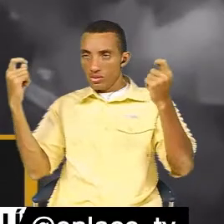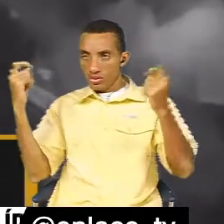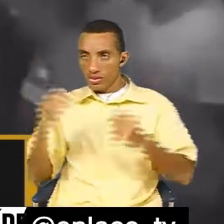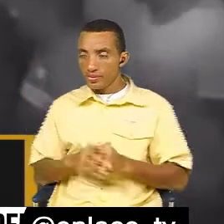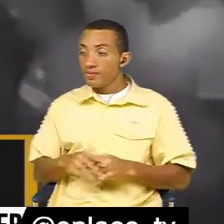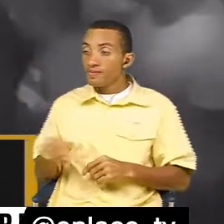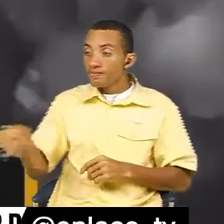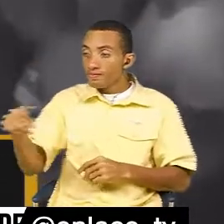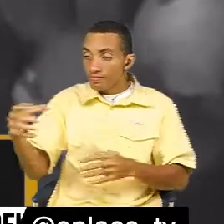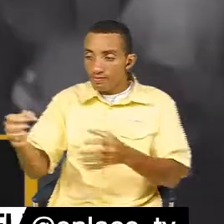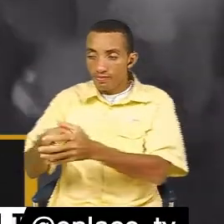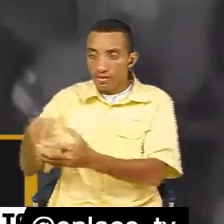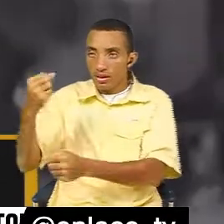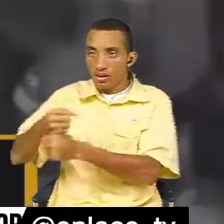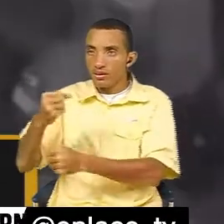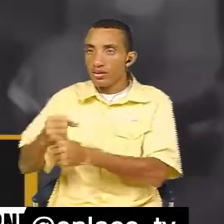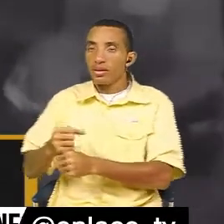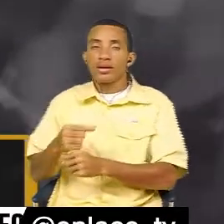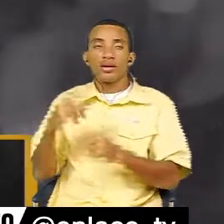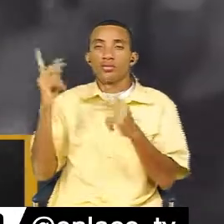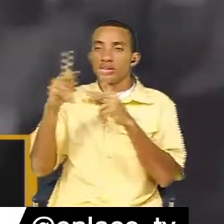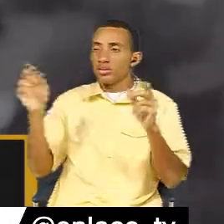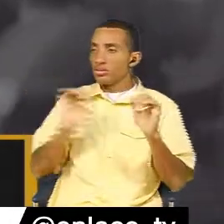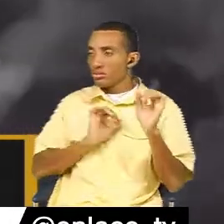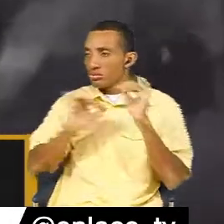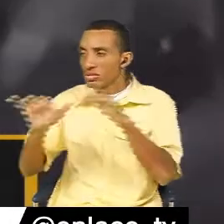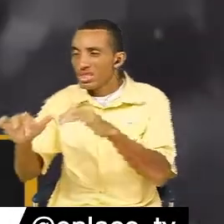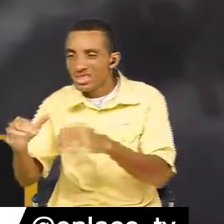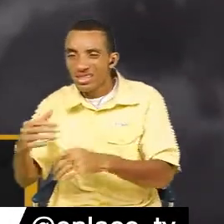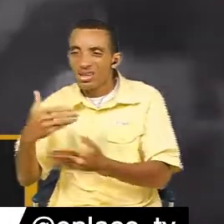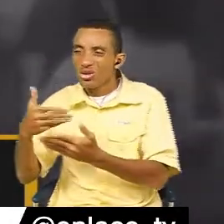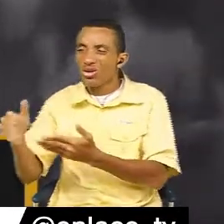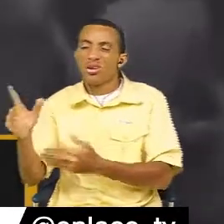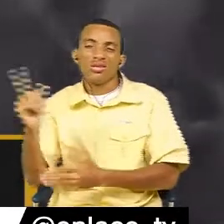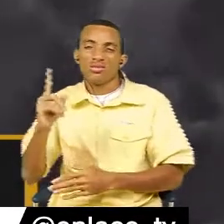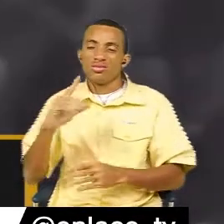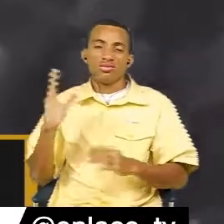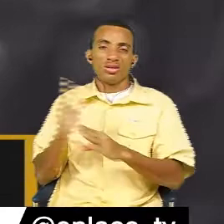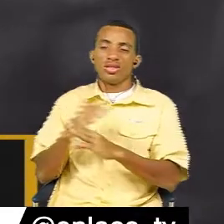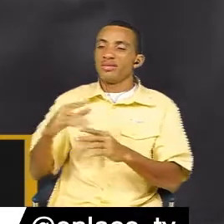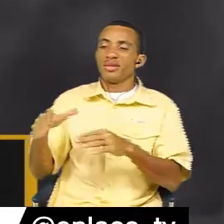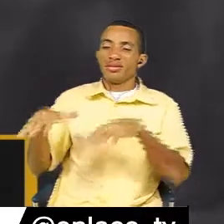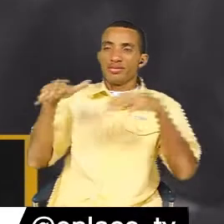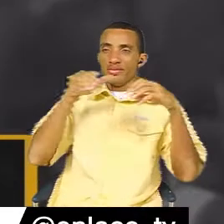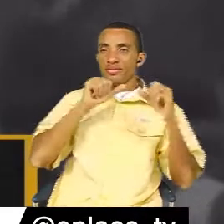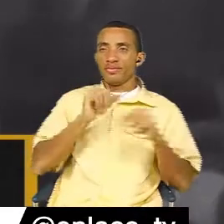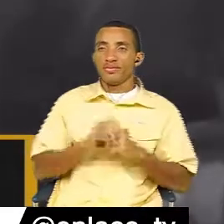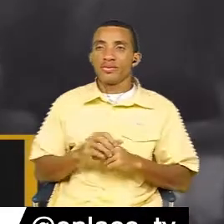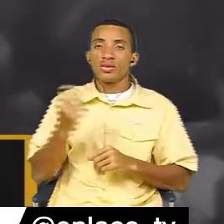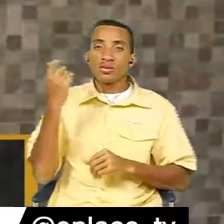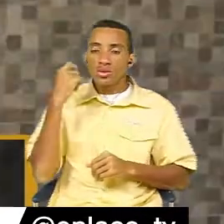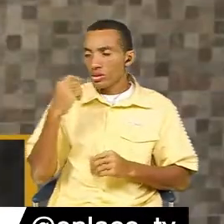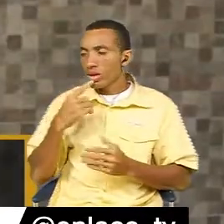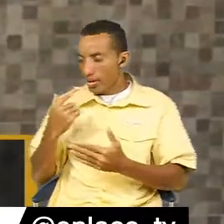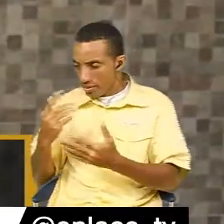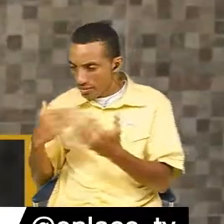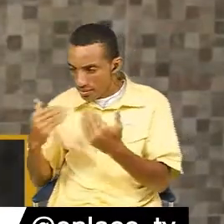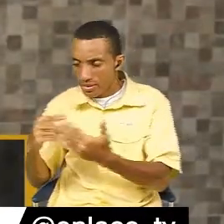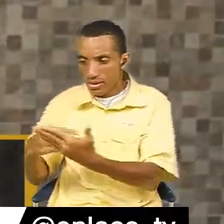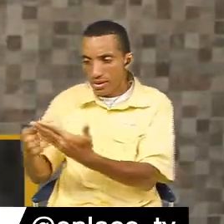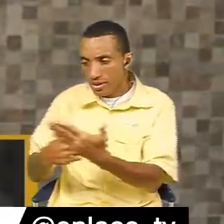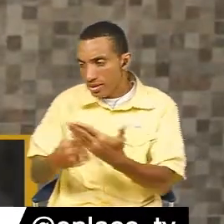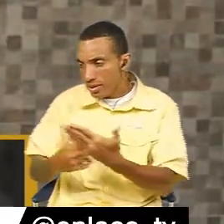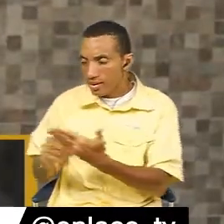no dejan trabajar, ya la gente no va a comprar por esos problemas. Hay un caso hace poco que quería conciliar con ellos, hablar con de parte